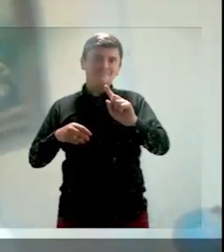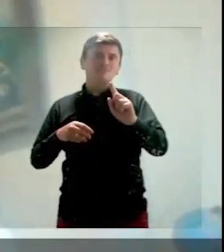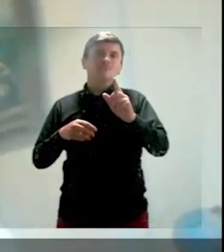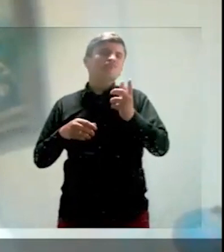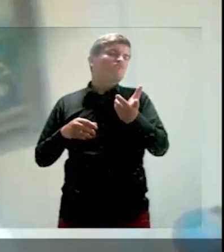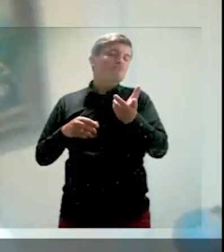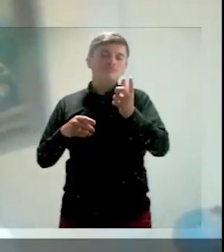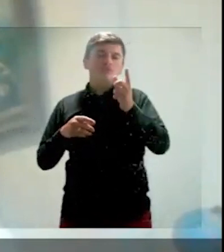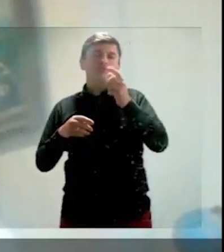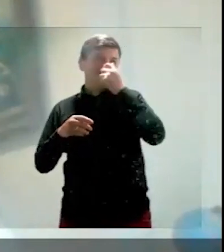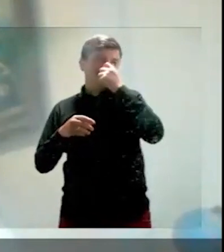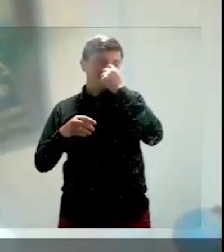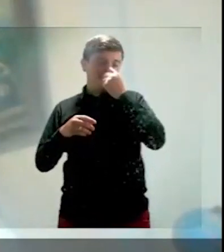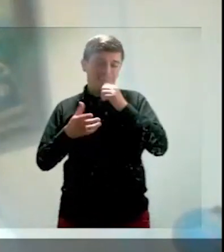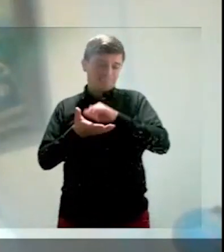lugar